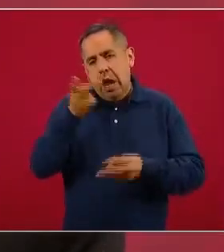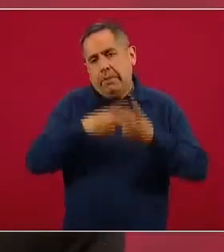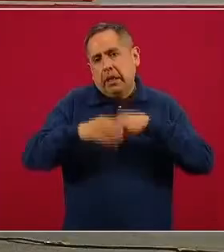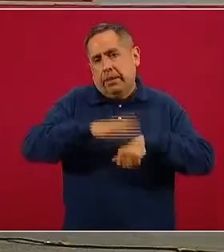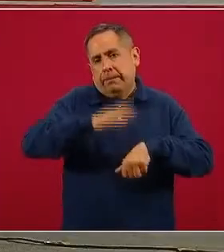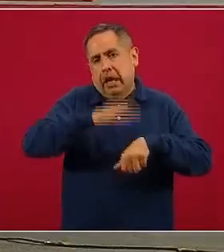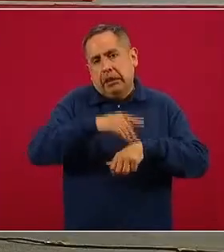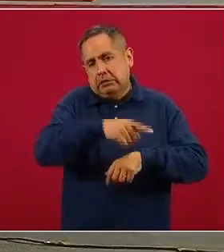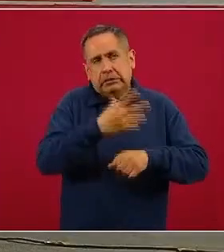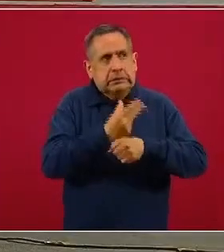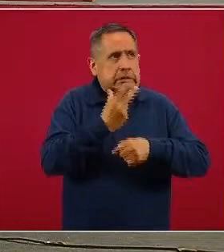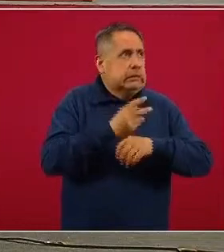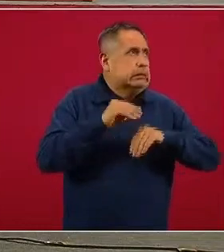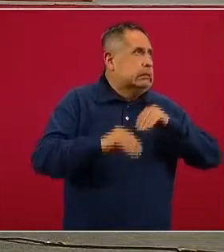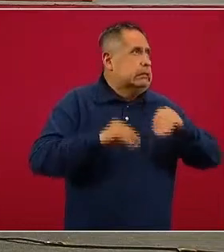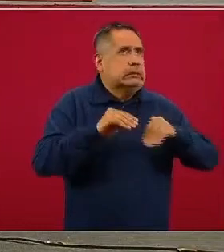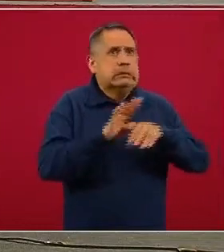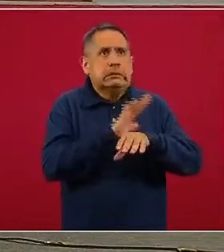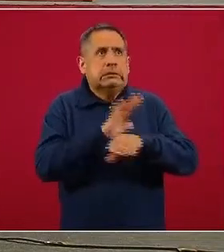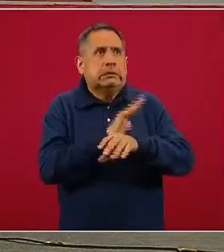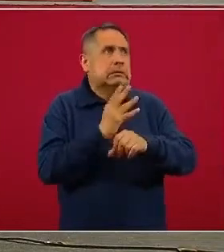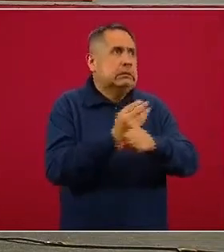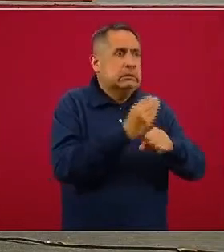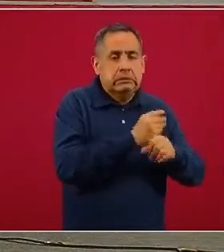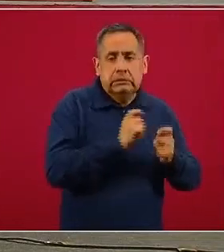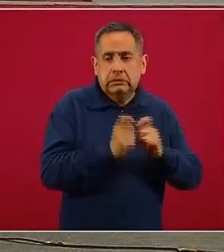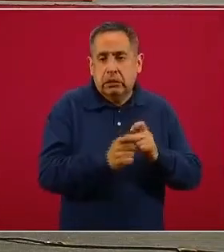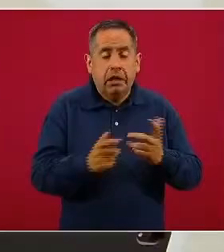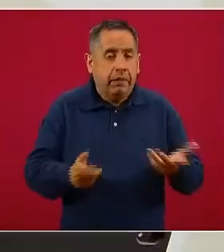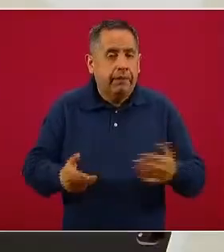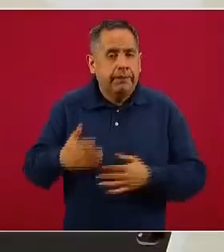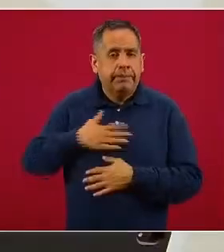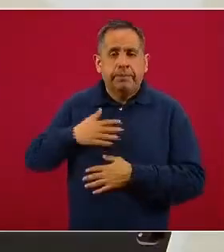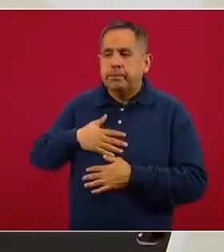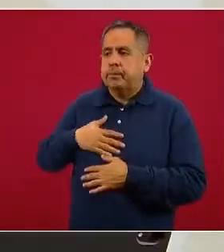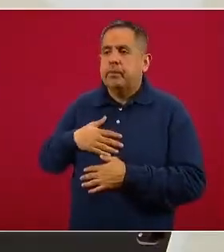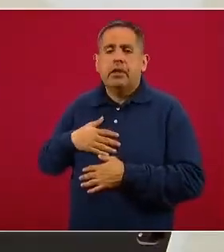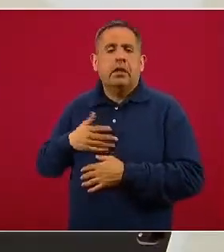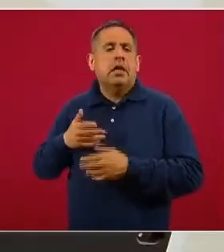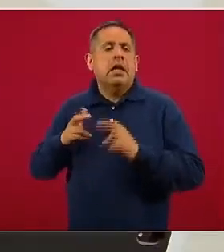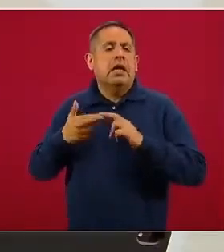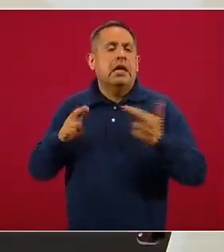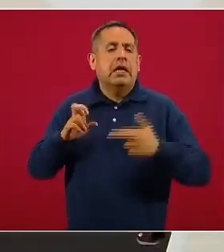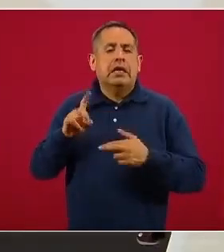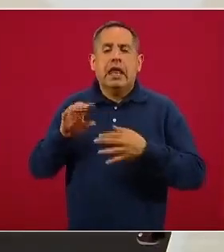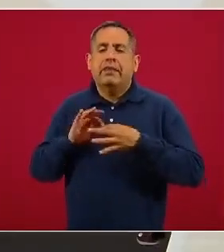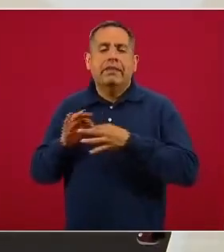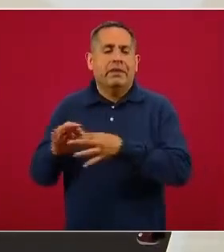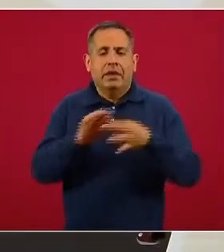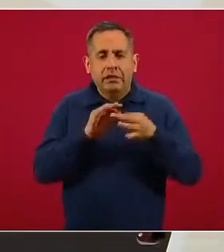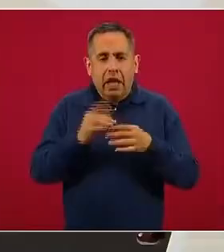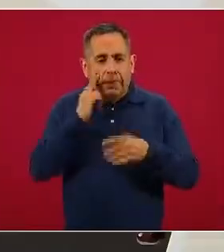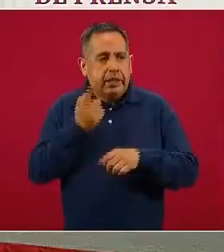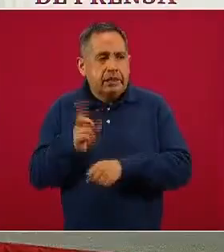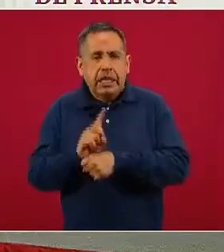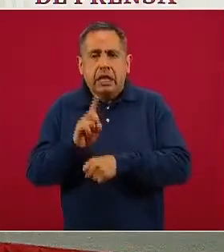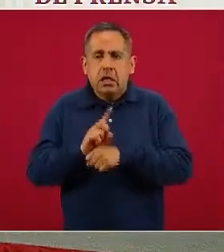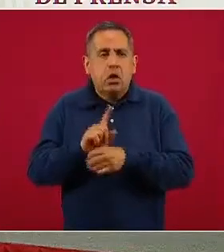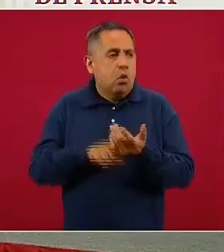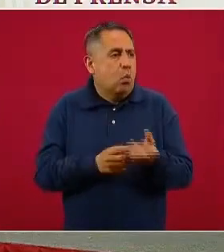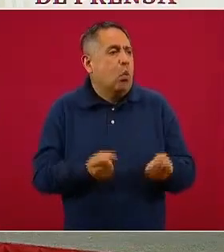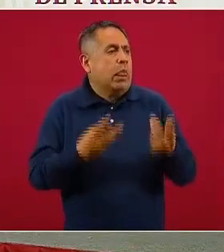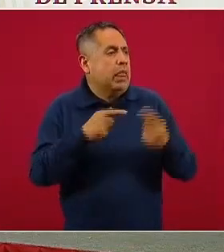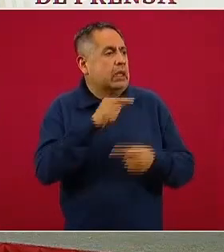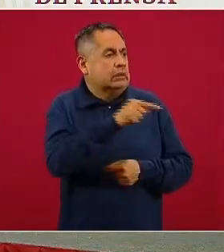Entonces, vamos a ir, y la idea es que nosotros también desde la red IRAC podamos tener un monitoreo diario de cómo va